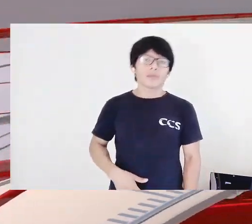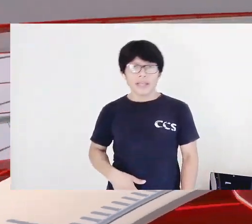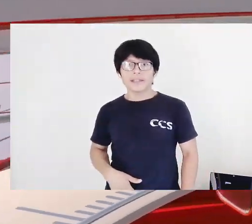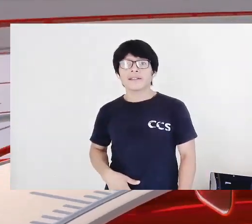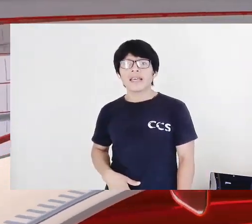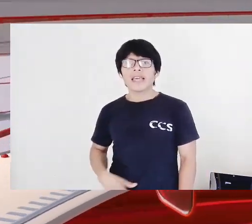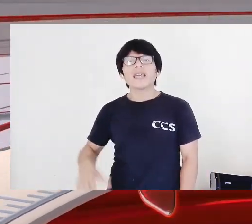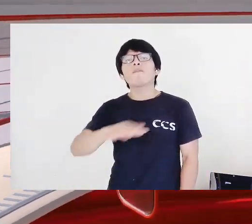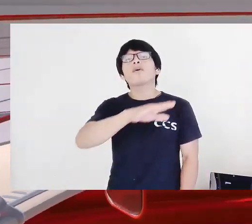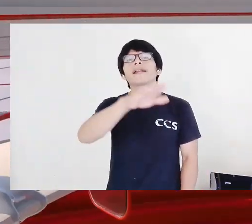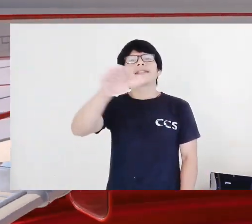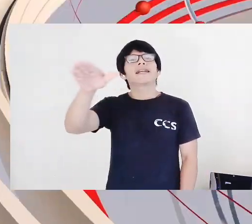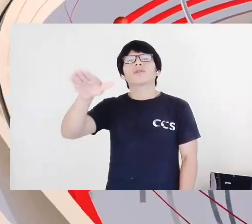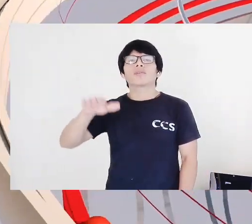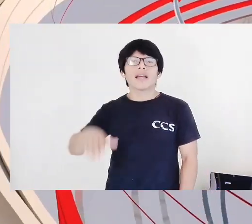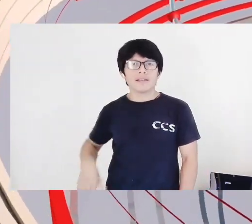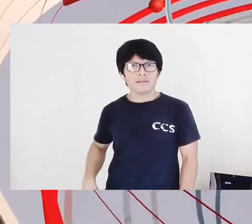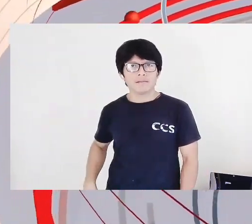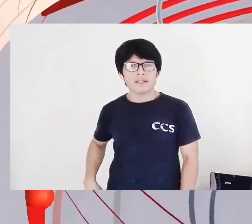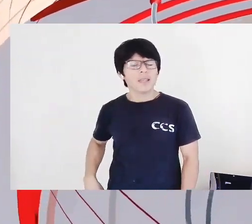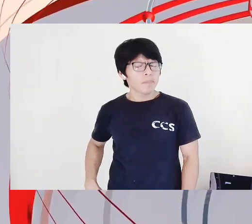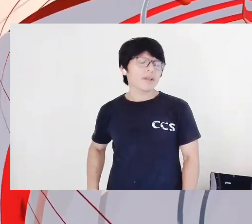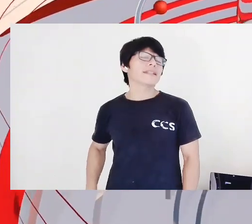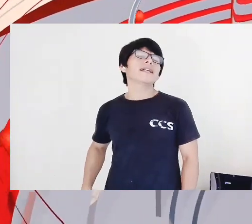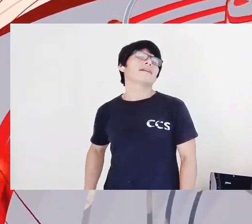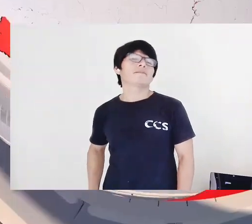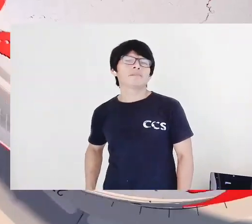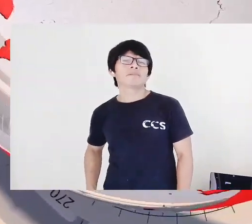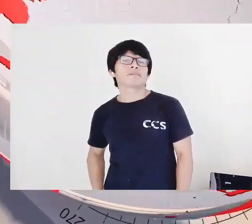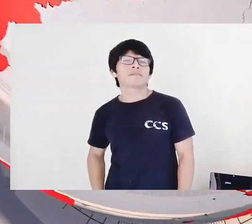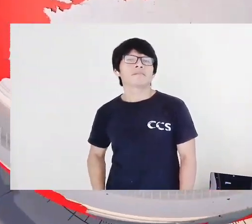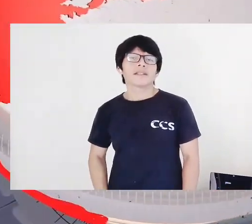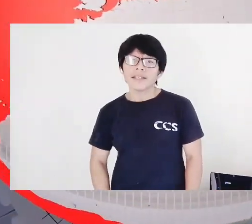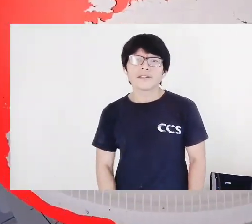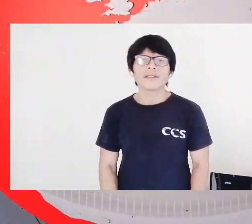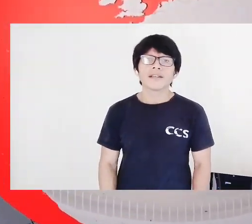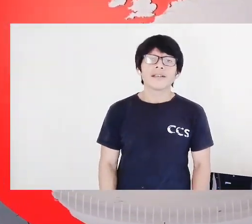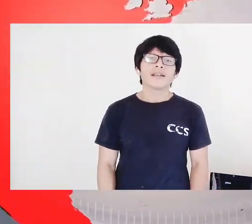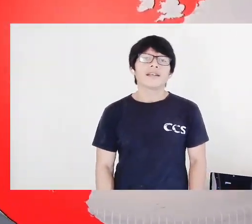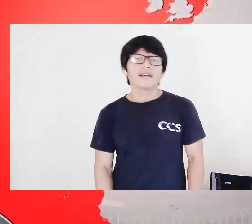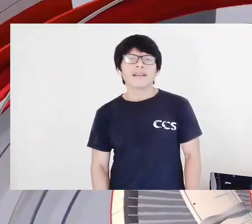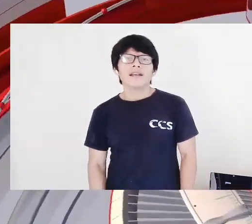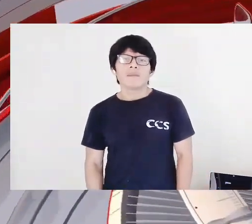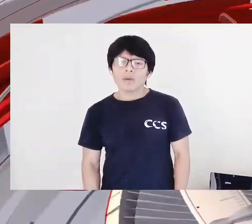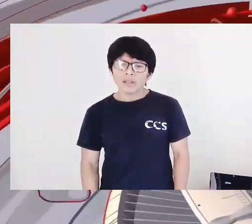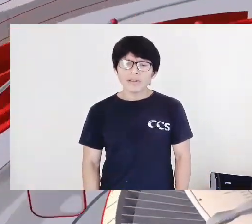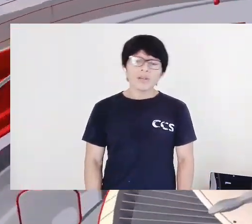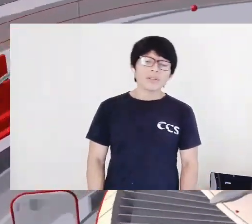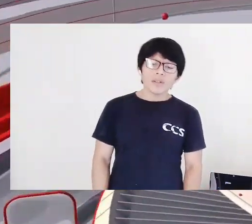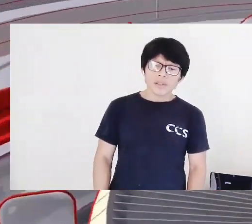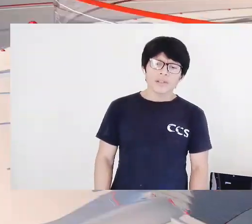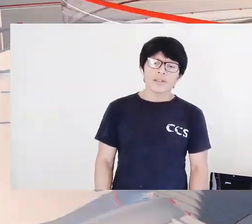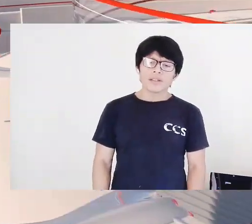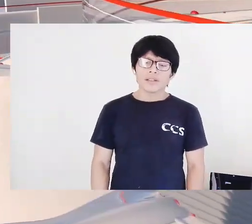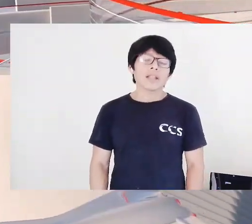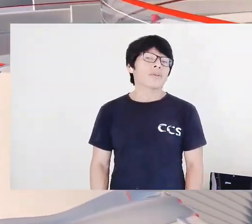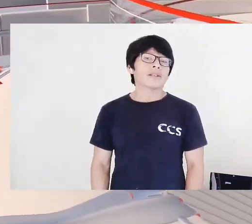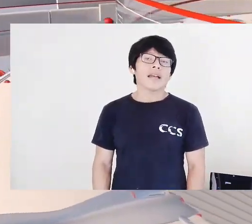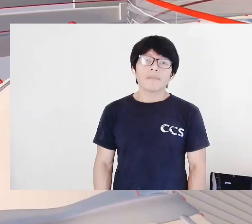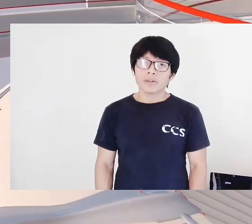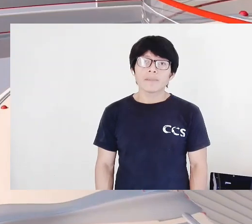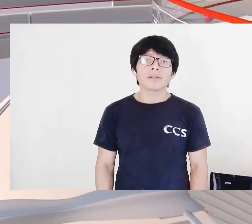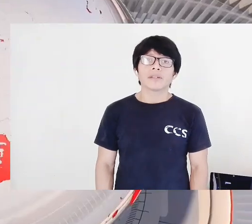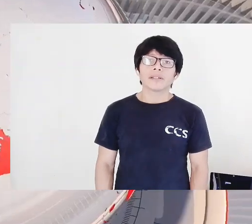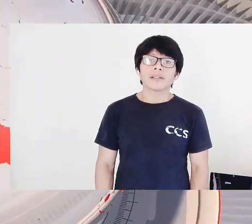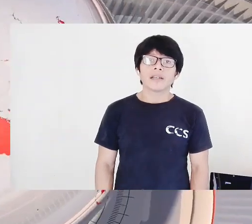por las mujeres. Hipocresía total. Hipocresía. En serio. Por eso se los digo, señores,